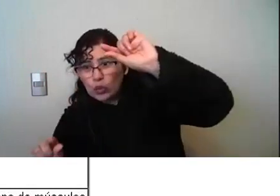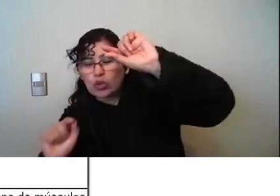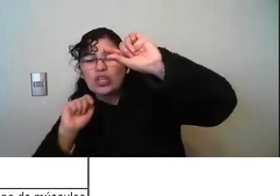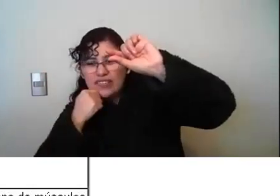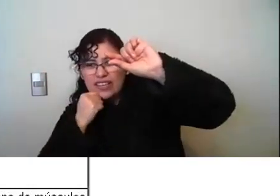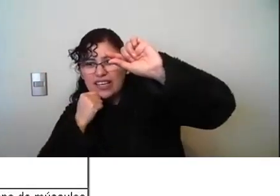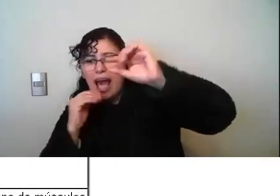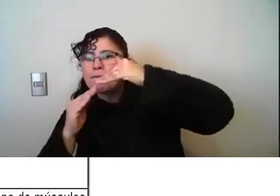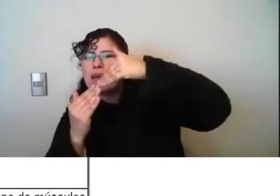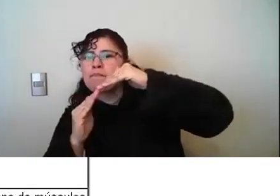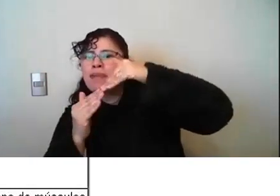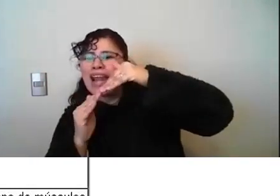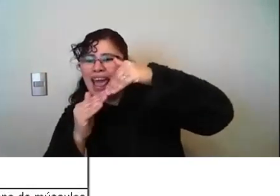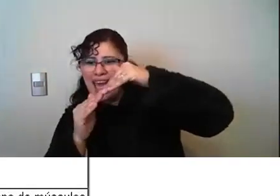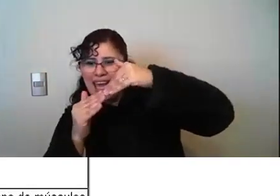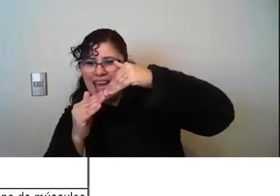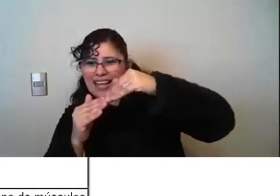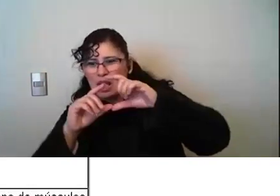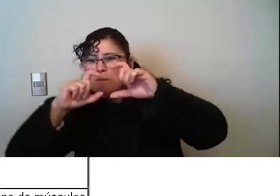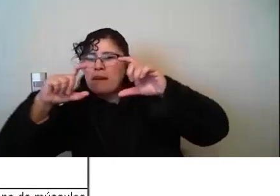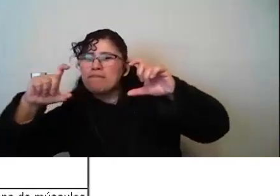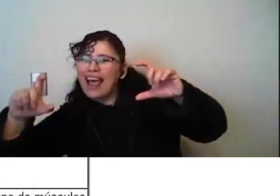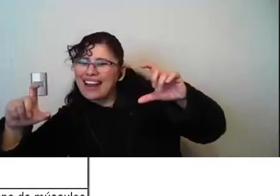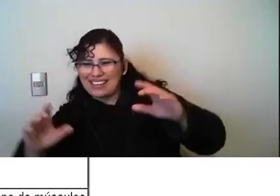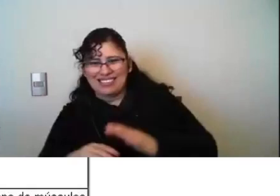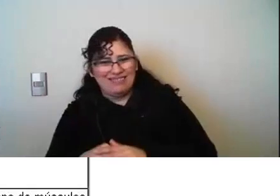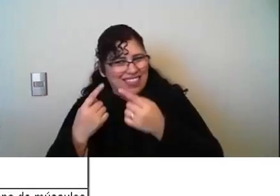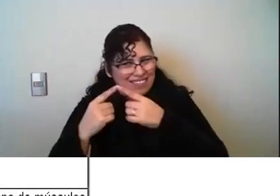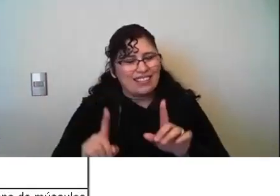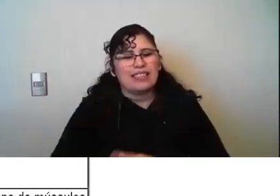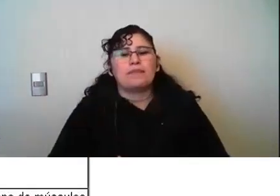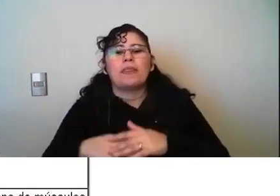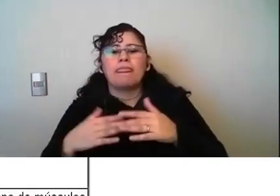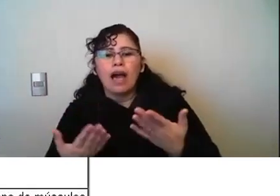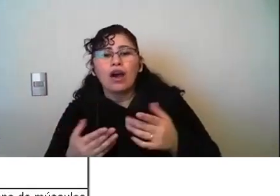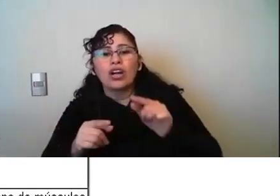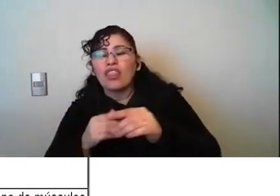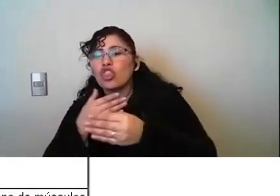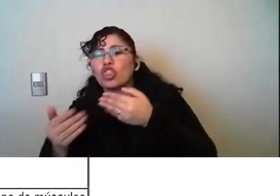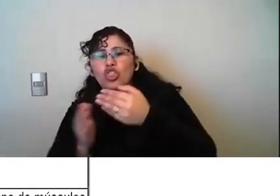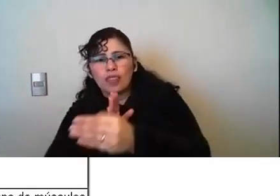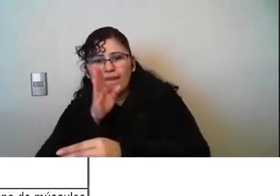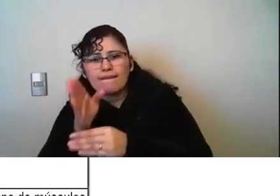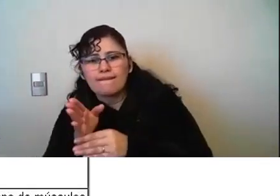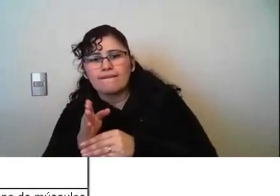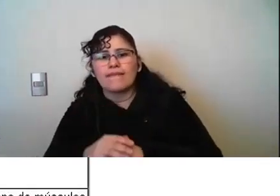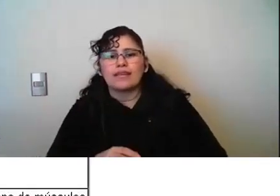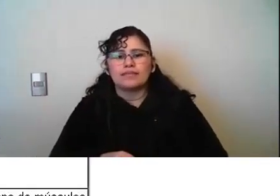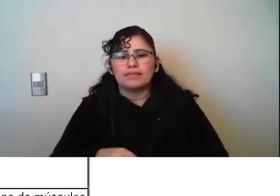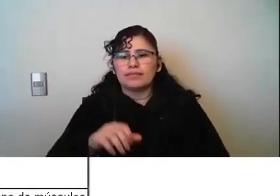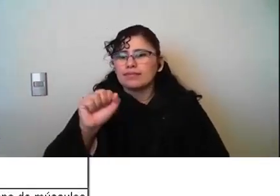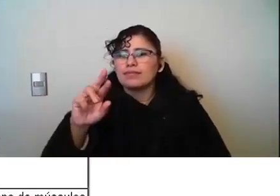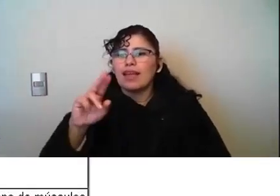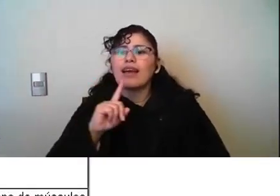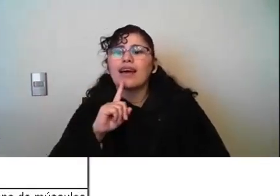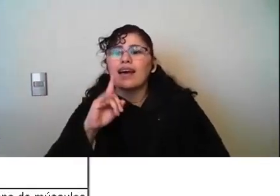semicirculares. ¿Y hacia dónde viaja? Hacia el lóbulo flóculo nodular, que no es otra cosa que el arquicerebelo, que no es otra cosa